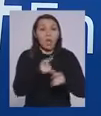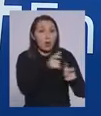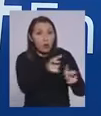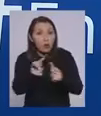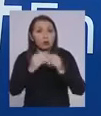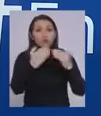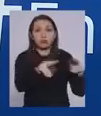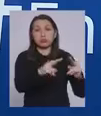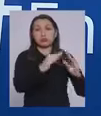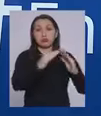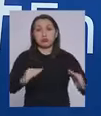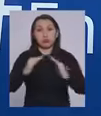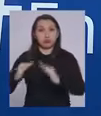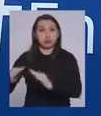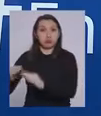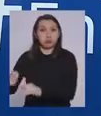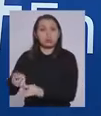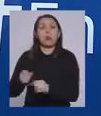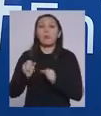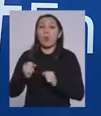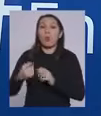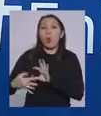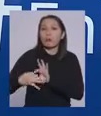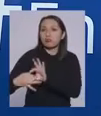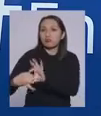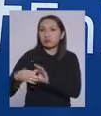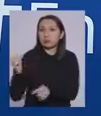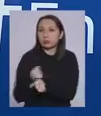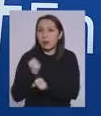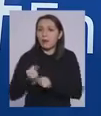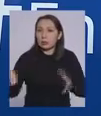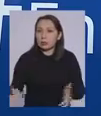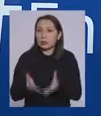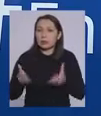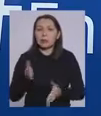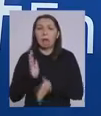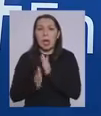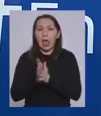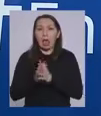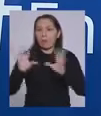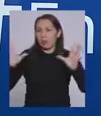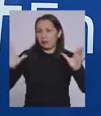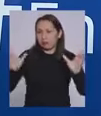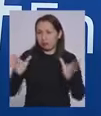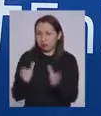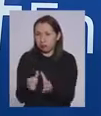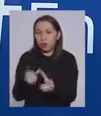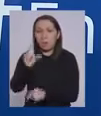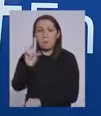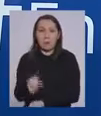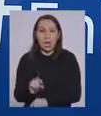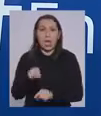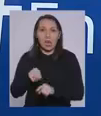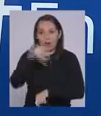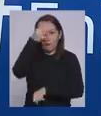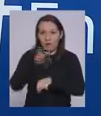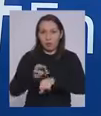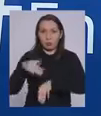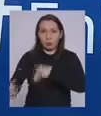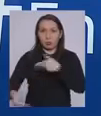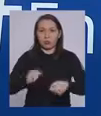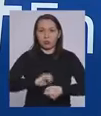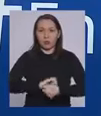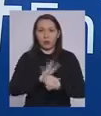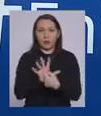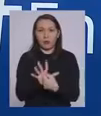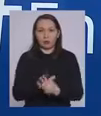realizar este trabajo que es proactivo y que va a ayudar a que disminuyamos con mayor velocidad los contagios por